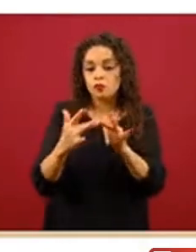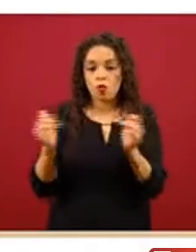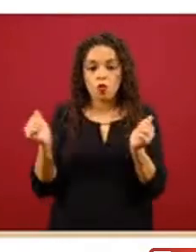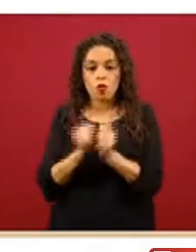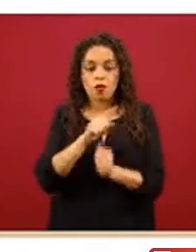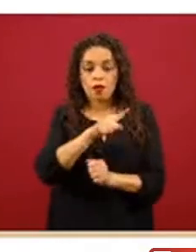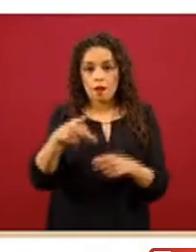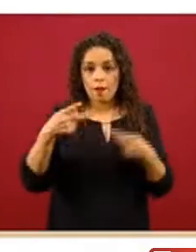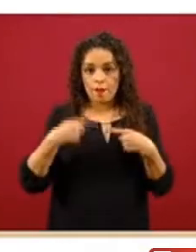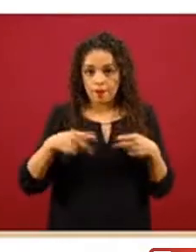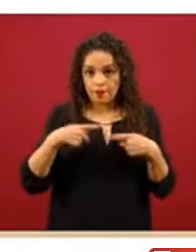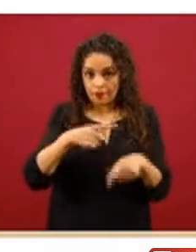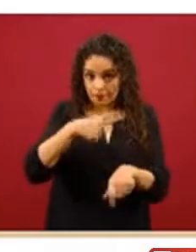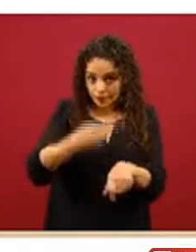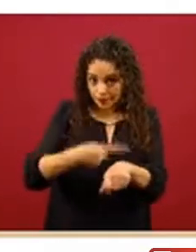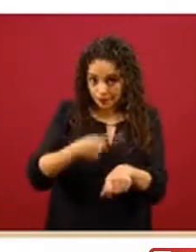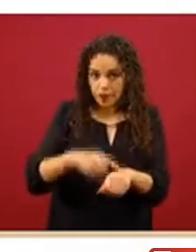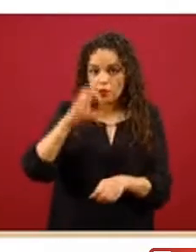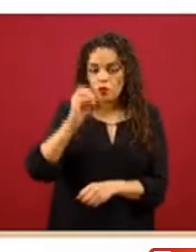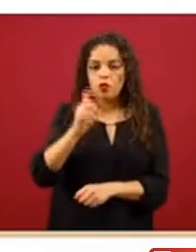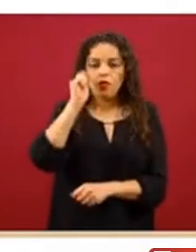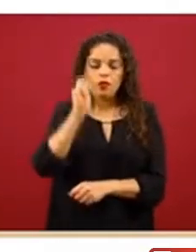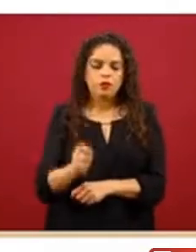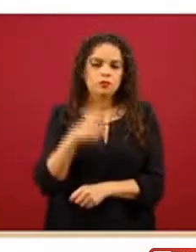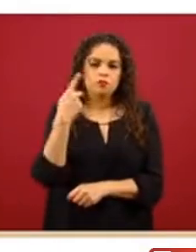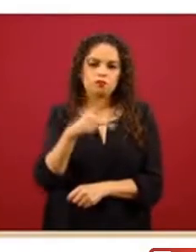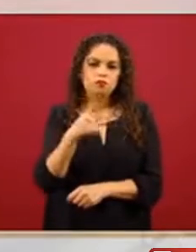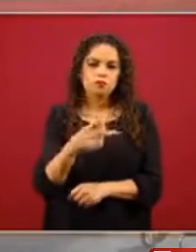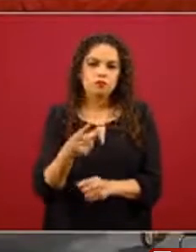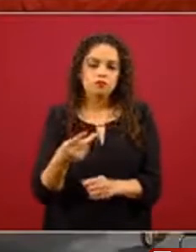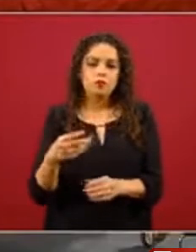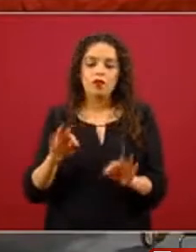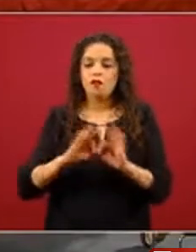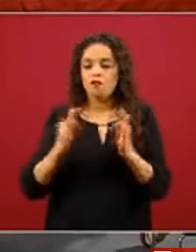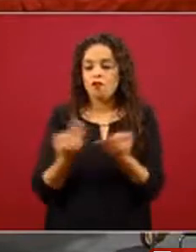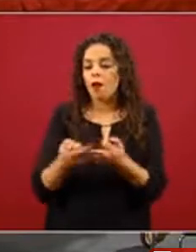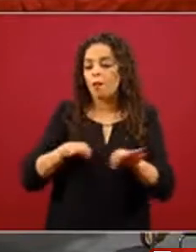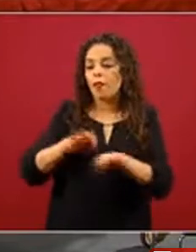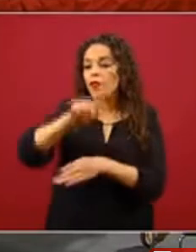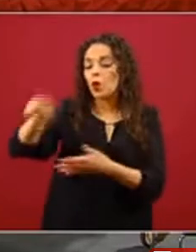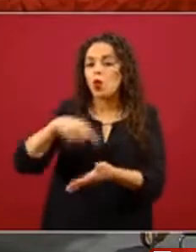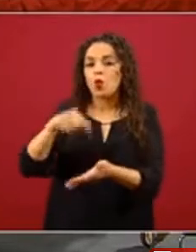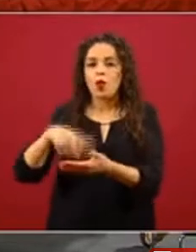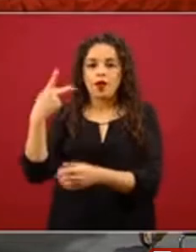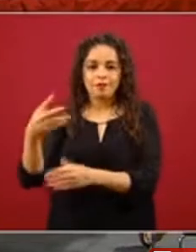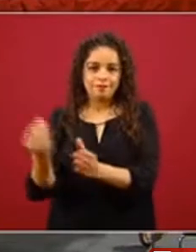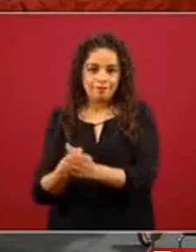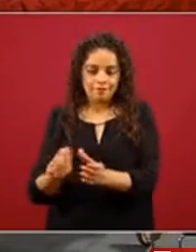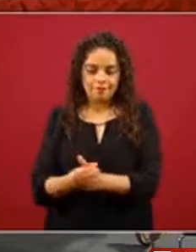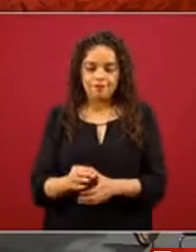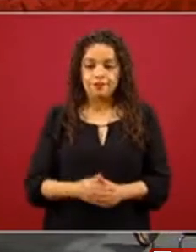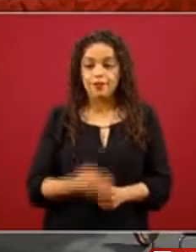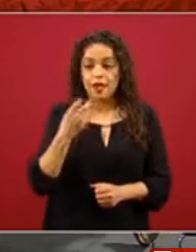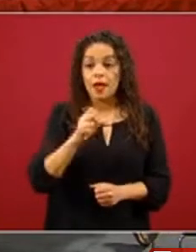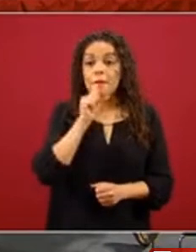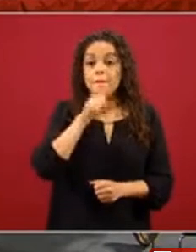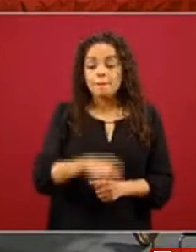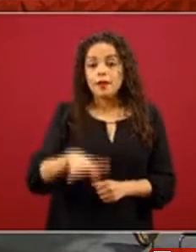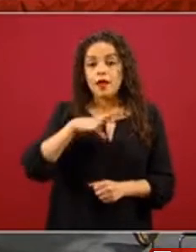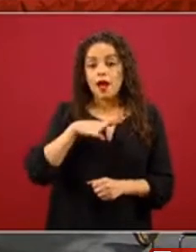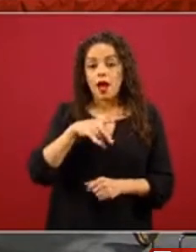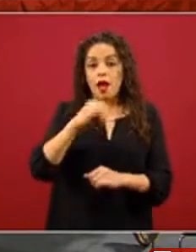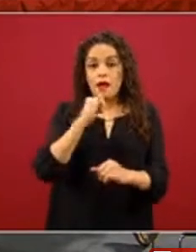de procedimientos y los mecanismos de transmisión. Y así también se desarrolló un curso en línea donde se